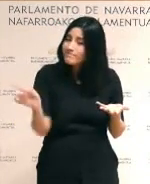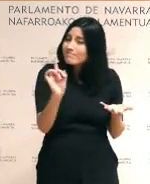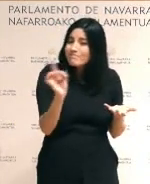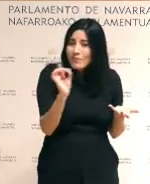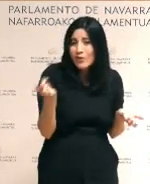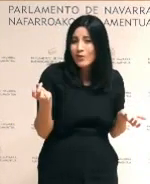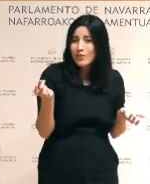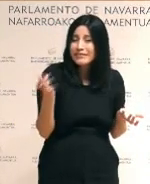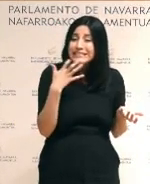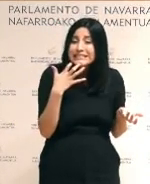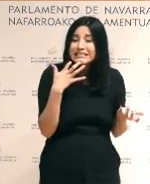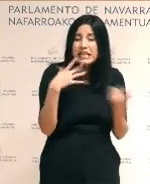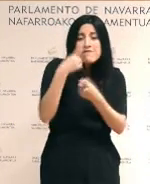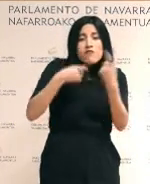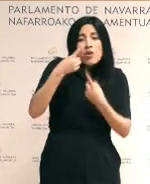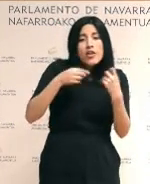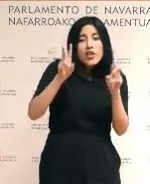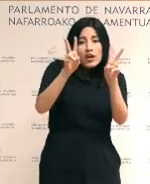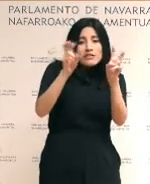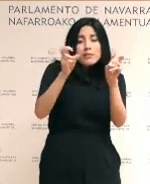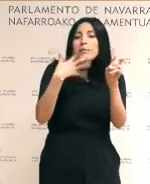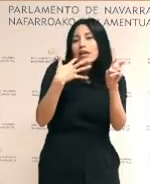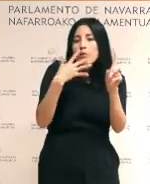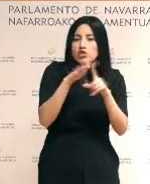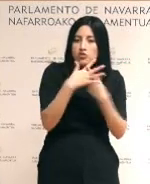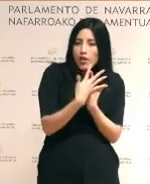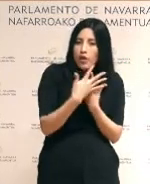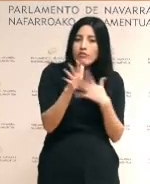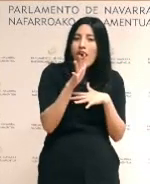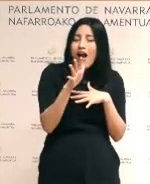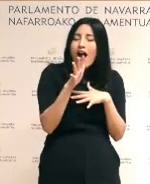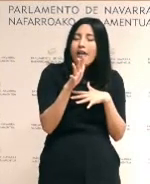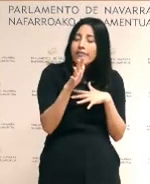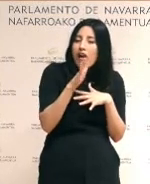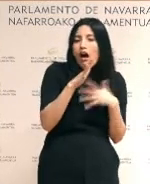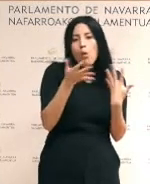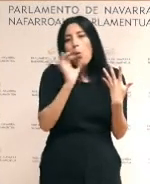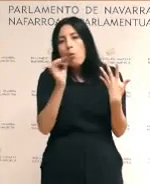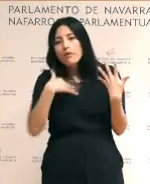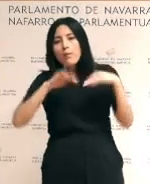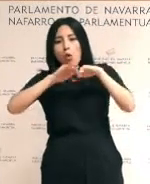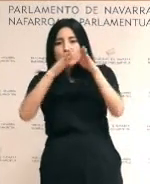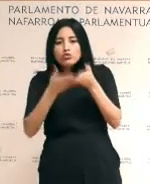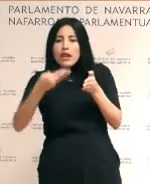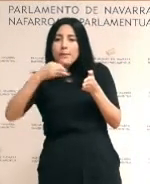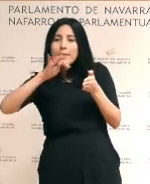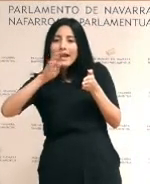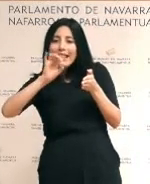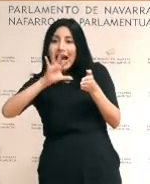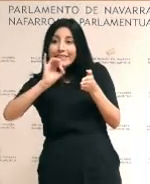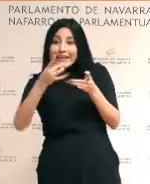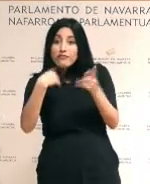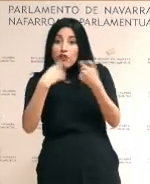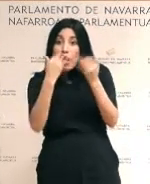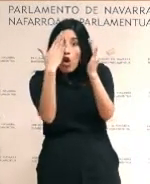informaciones sobre presuntas irregularidades en la adjudicación de los túneles de Velate no son desinformación. Con el máximo respeto, le quiero pedir que no mezcle